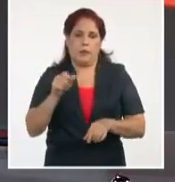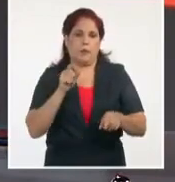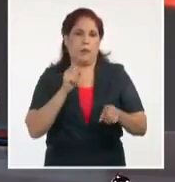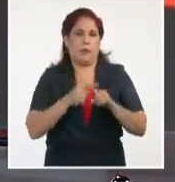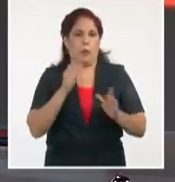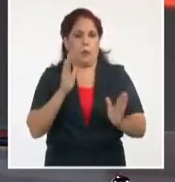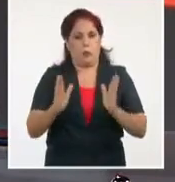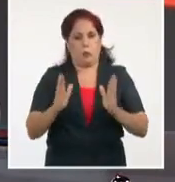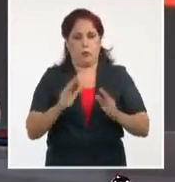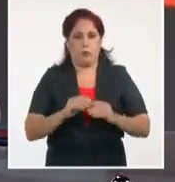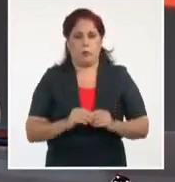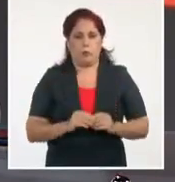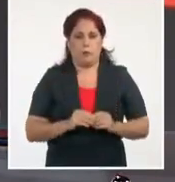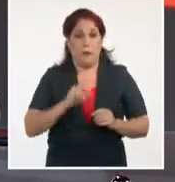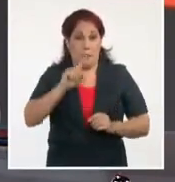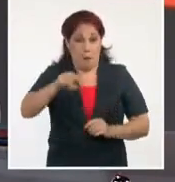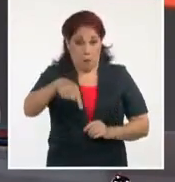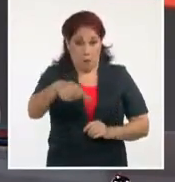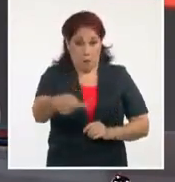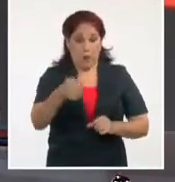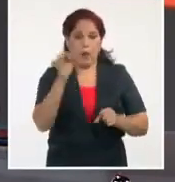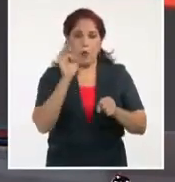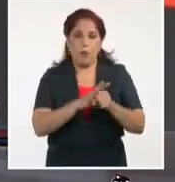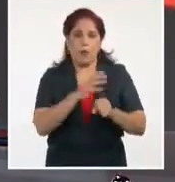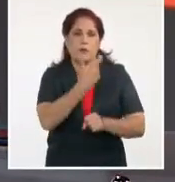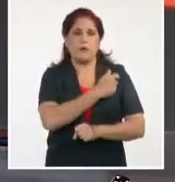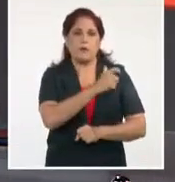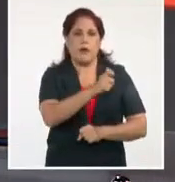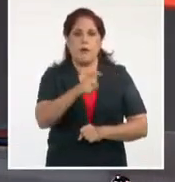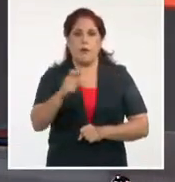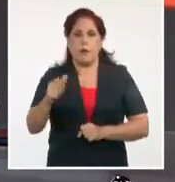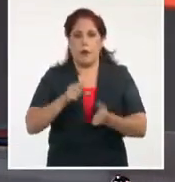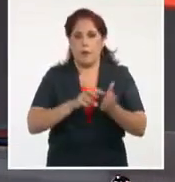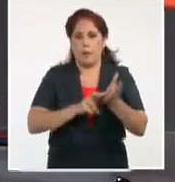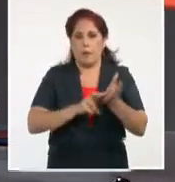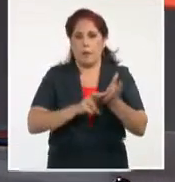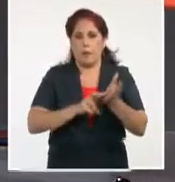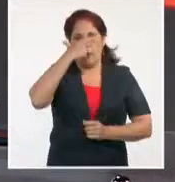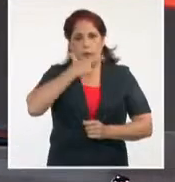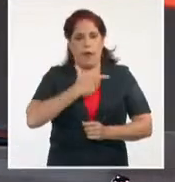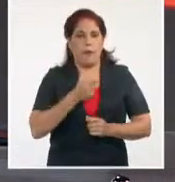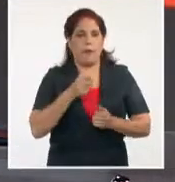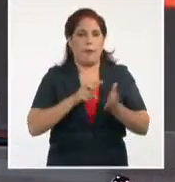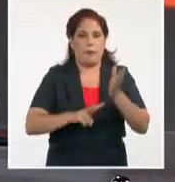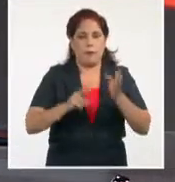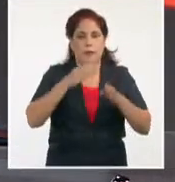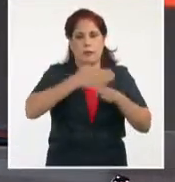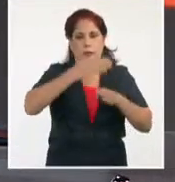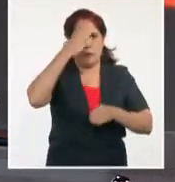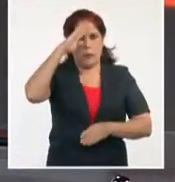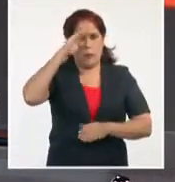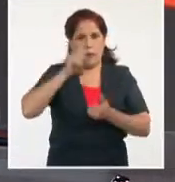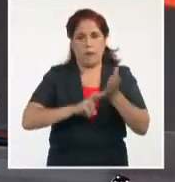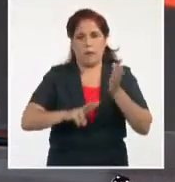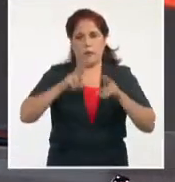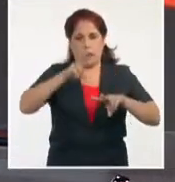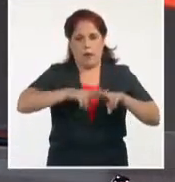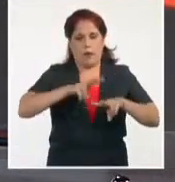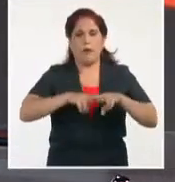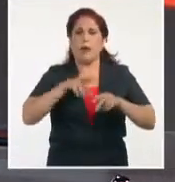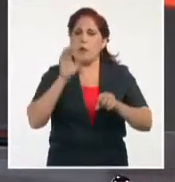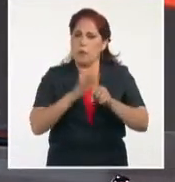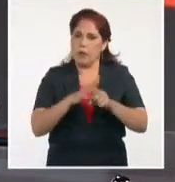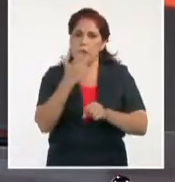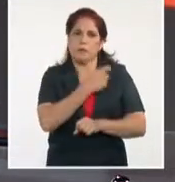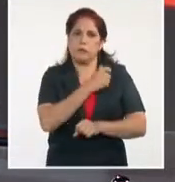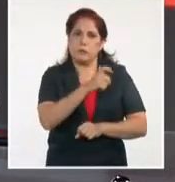y ya mañana en todos estos lugares pues se comienza de nuevo pues la administración de los candidatos vacunales,